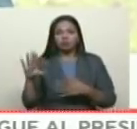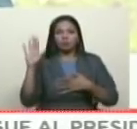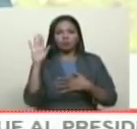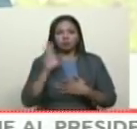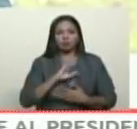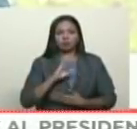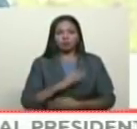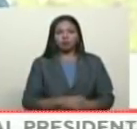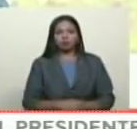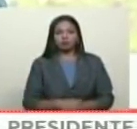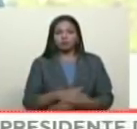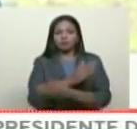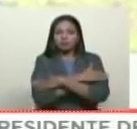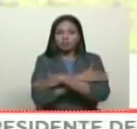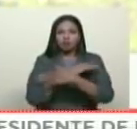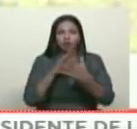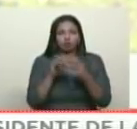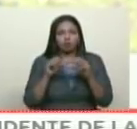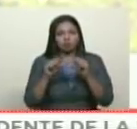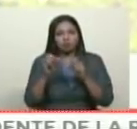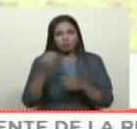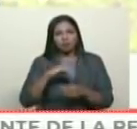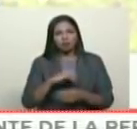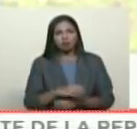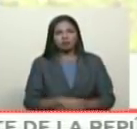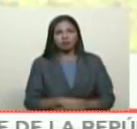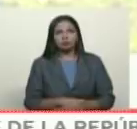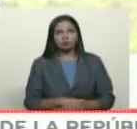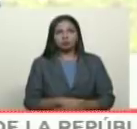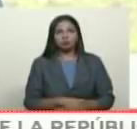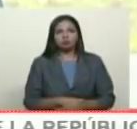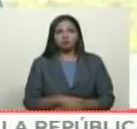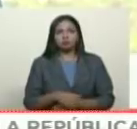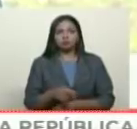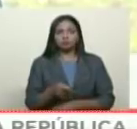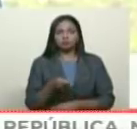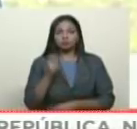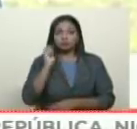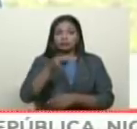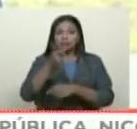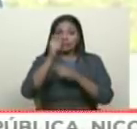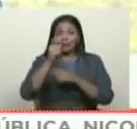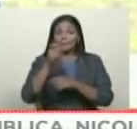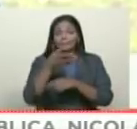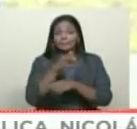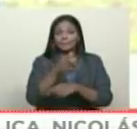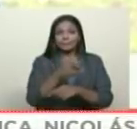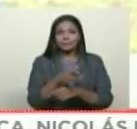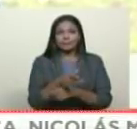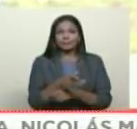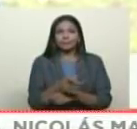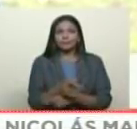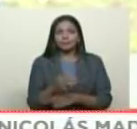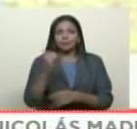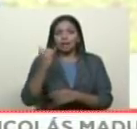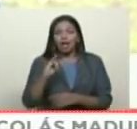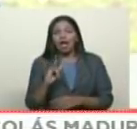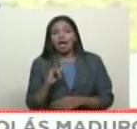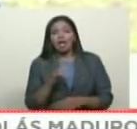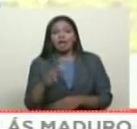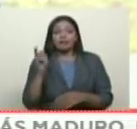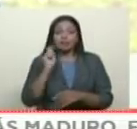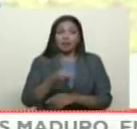compromiso. Los felicito, sigan así. Y hay que pescar. Hay que lanzar una consigna. Hay que